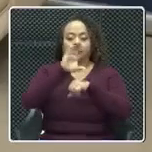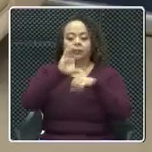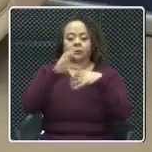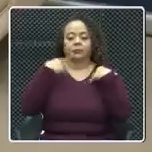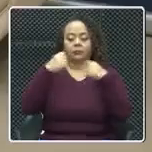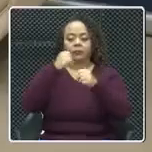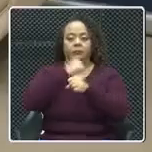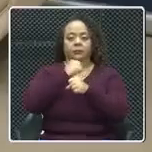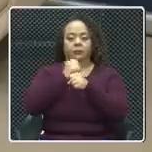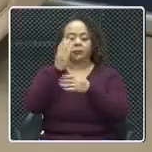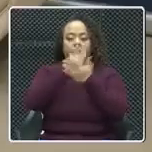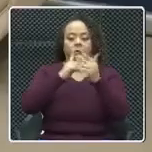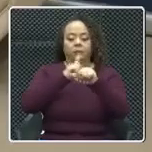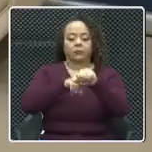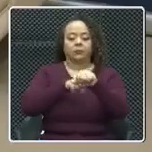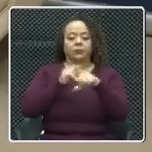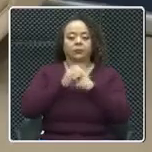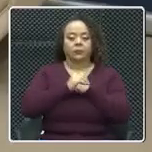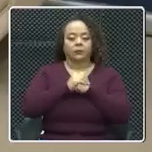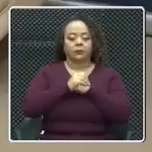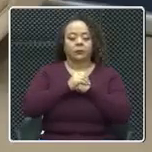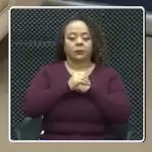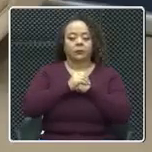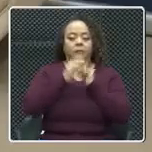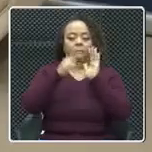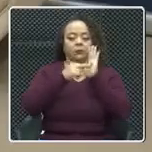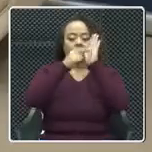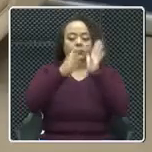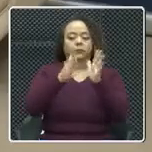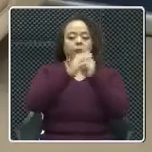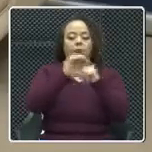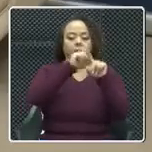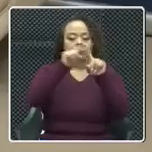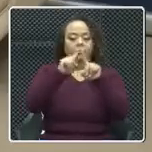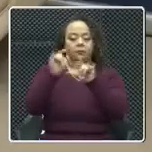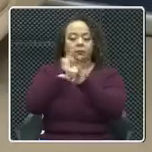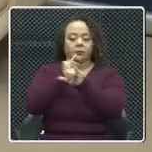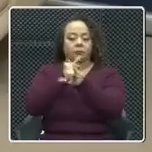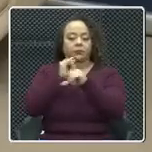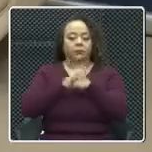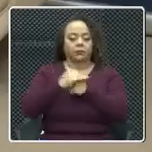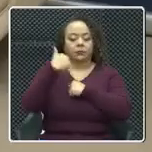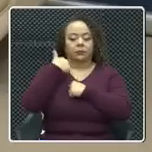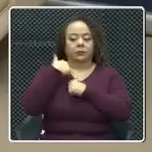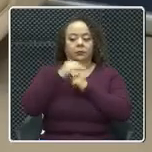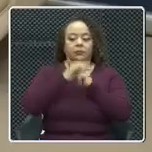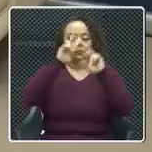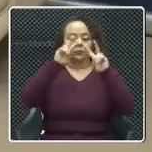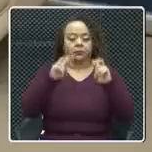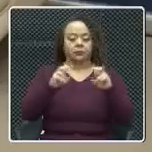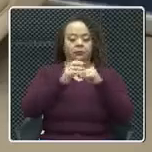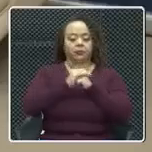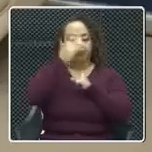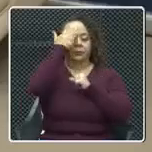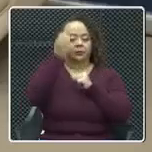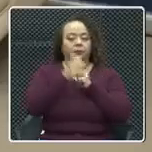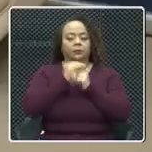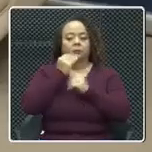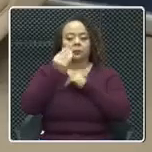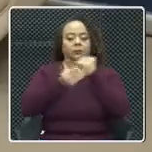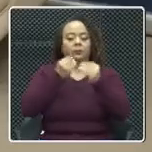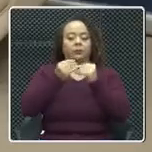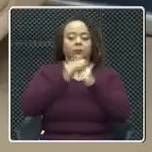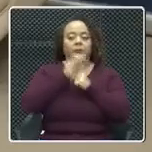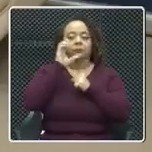Salud Ocupacional en algún momento, ¿verdad?, los representantes de las diferentes instituciones que se tienen los han revisado, porque lo que va a hacer es